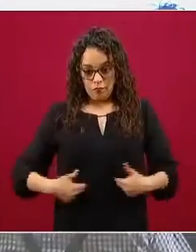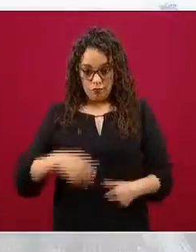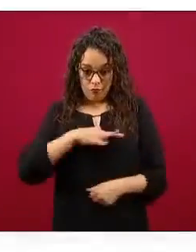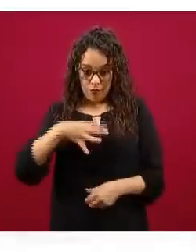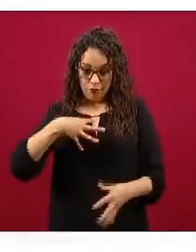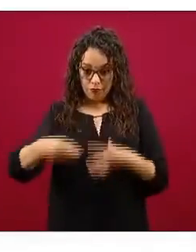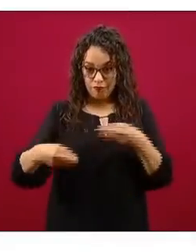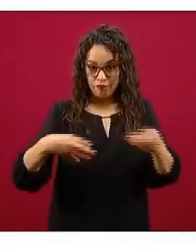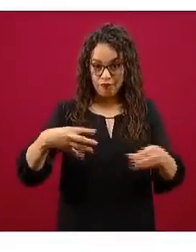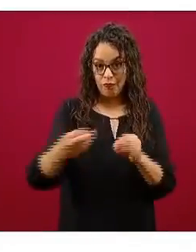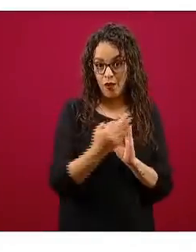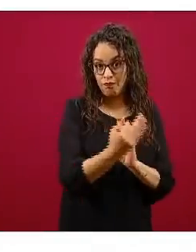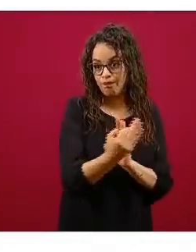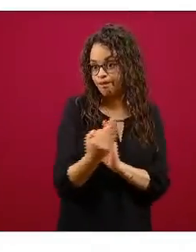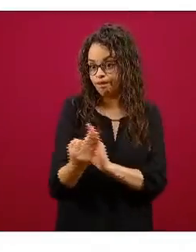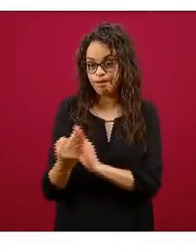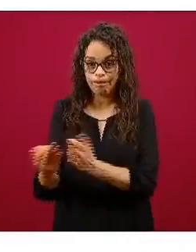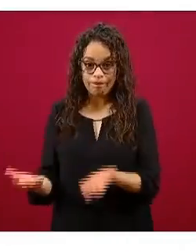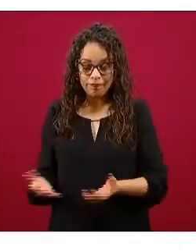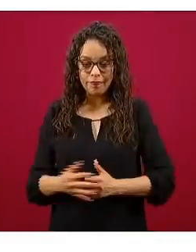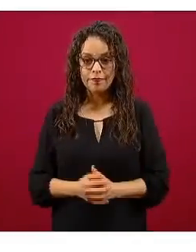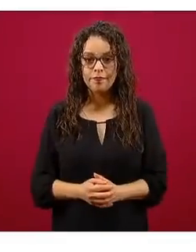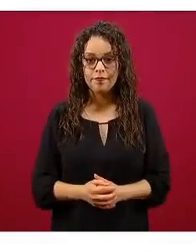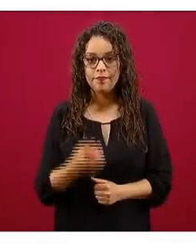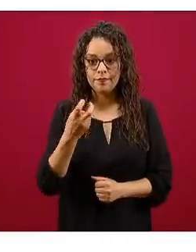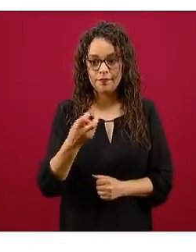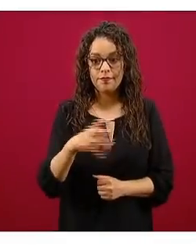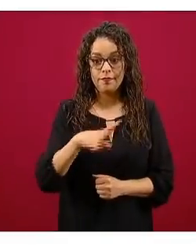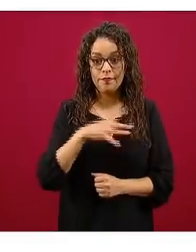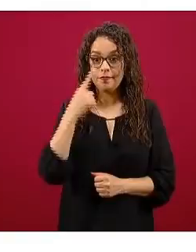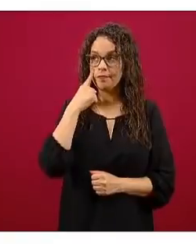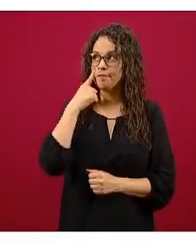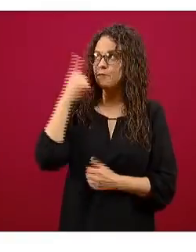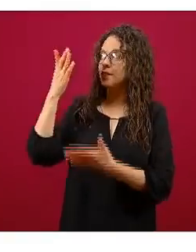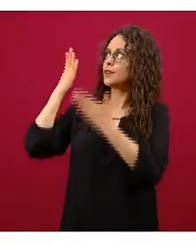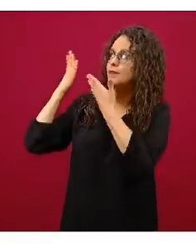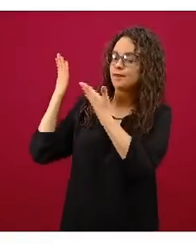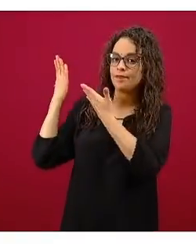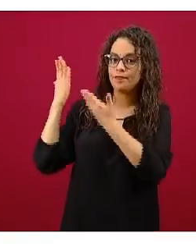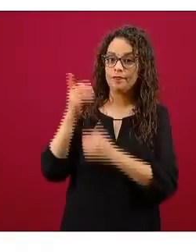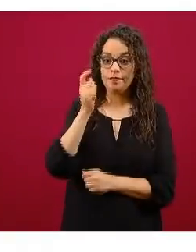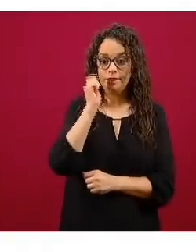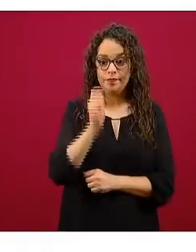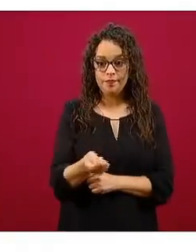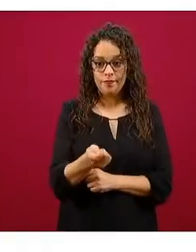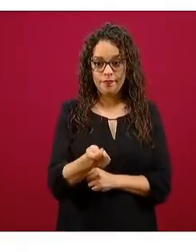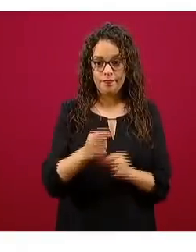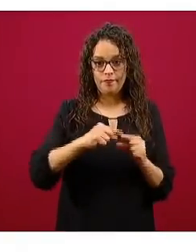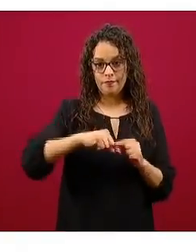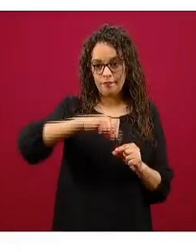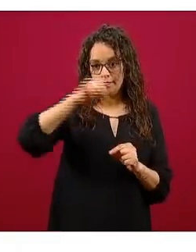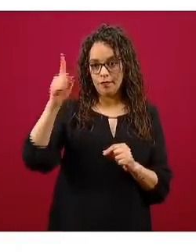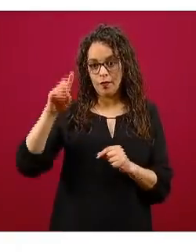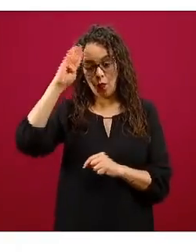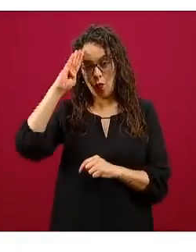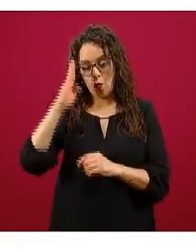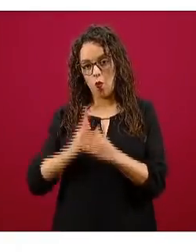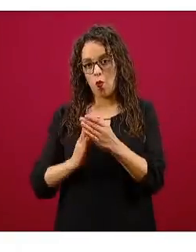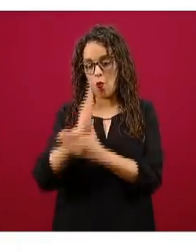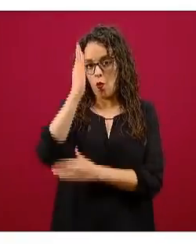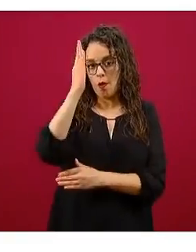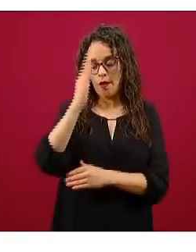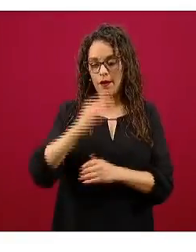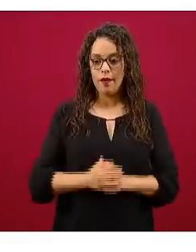de transmisión humano a humano, sin reservorios, en donde tenemos este comportamiento geométrico o exponencial. La siguiente, la